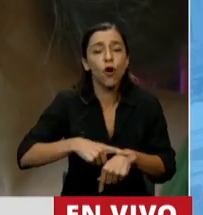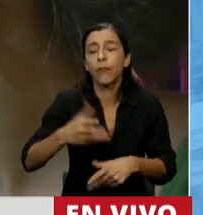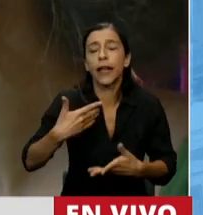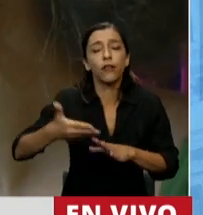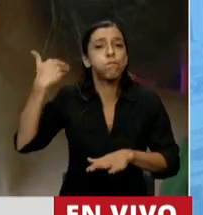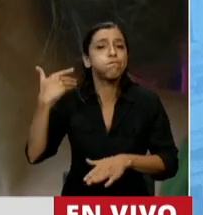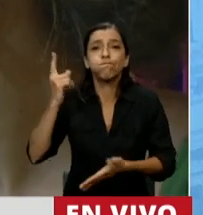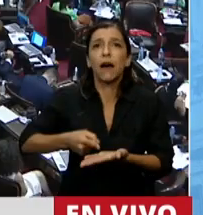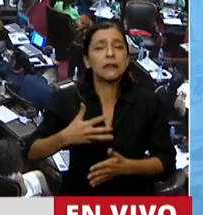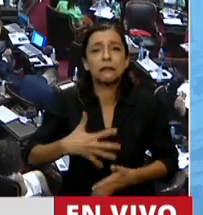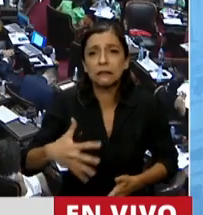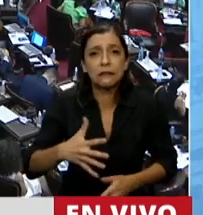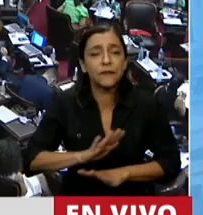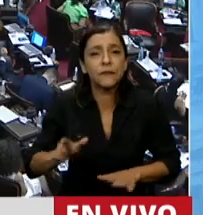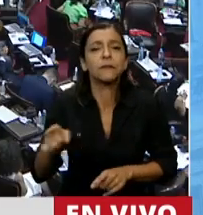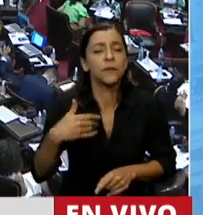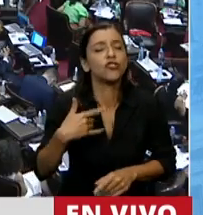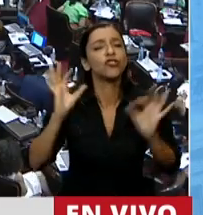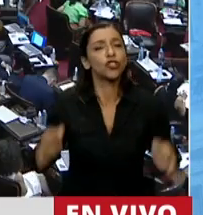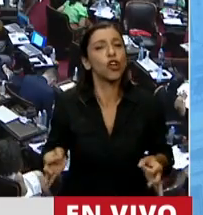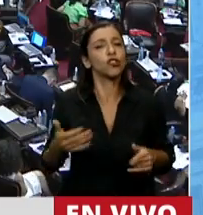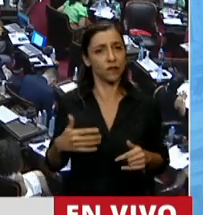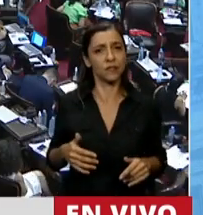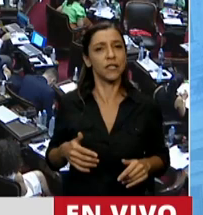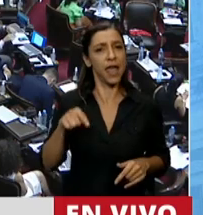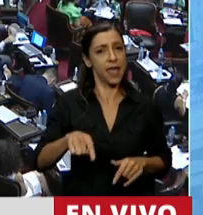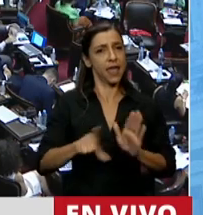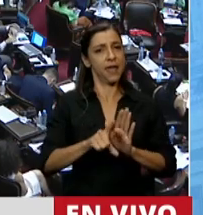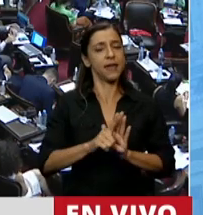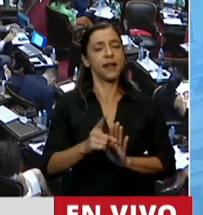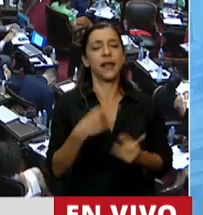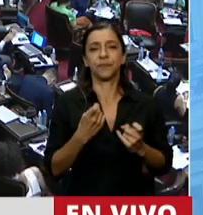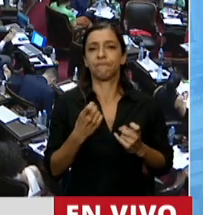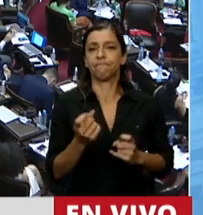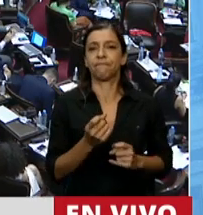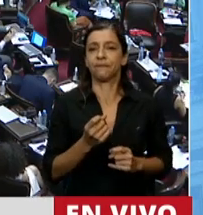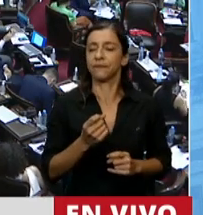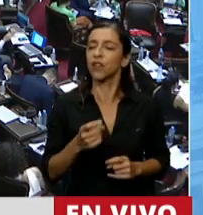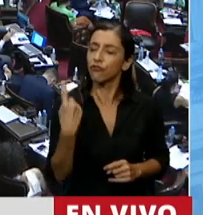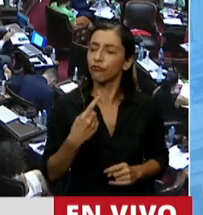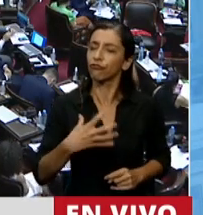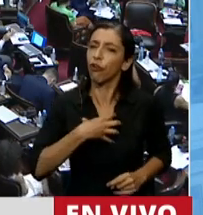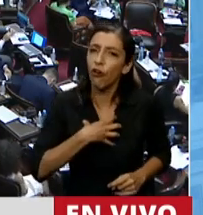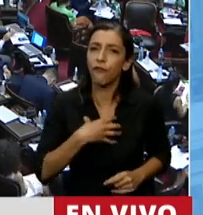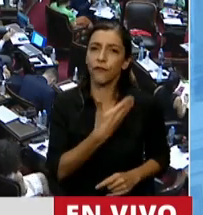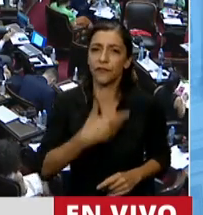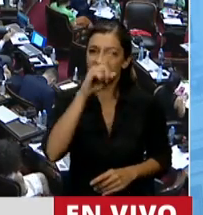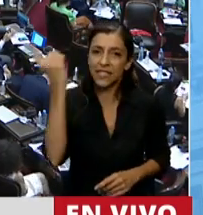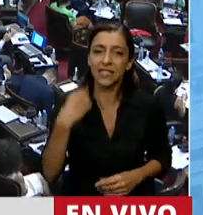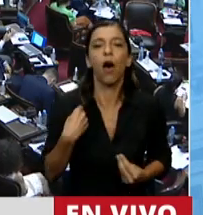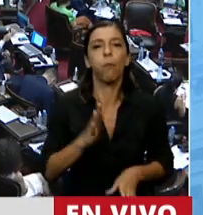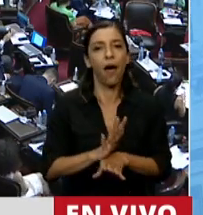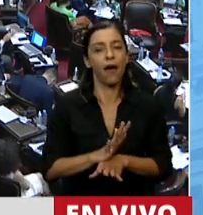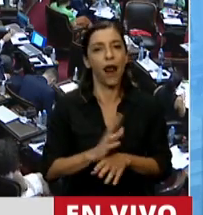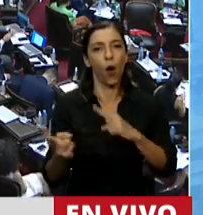es necesaria esta ley. Es necesario que confiemos en el Estado como paraguas protector.